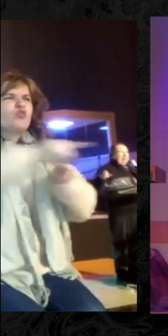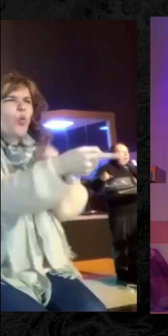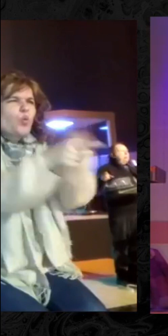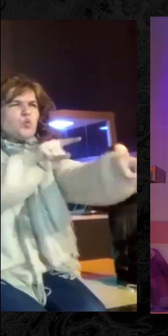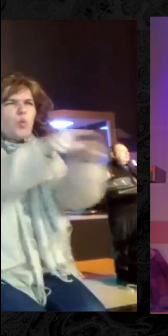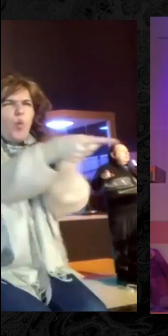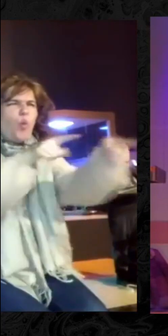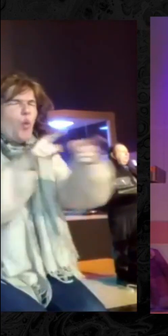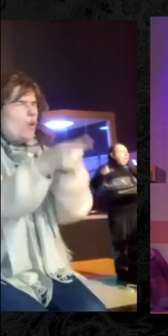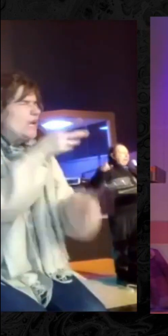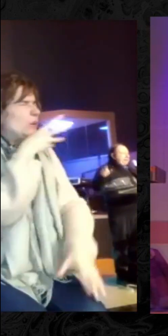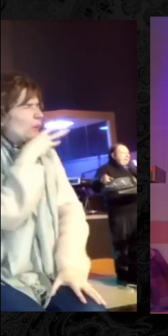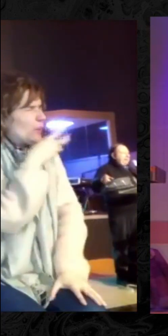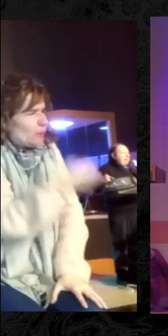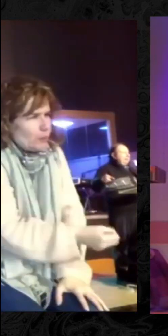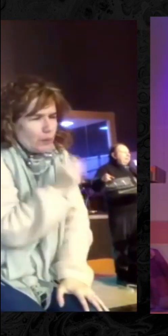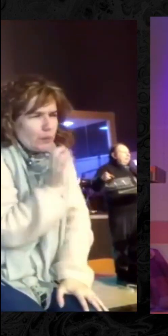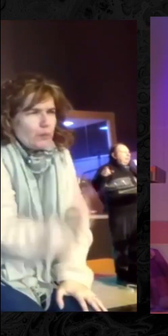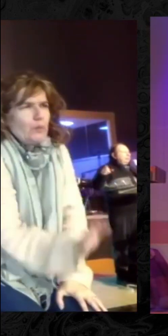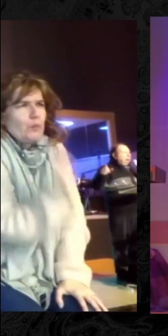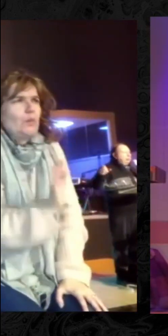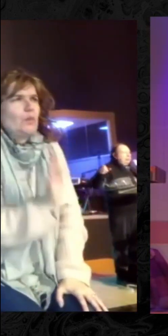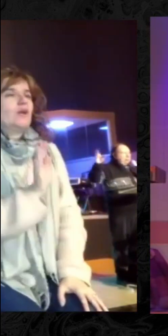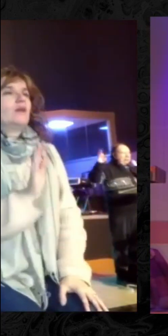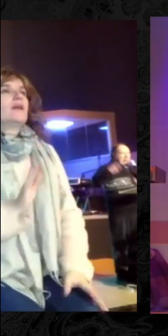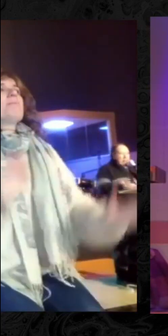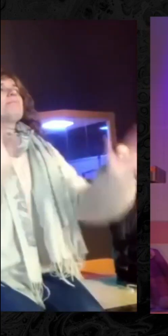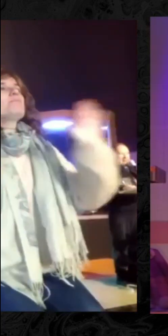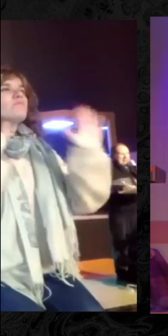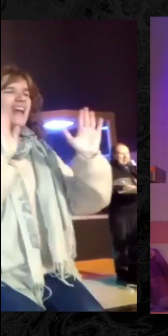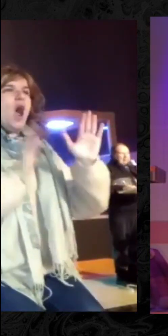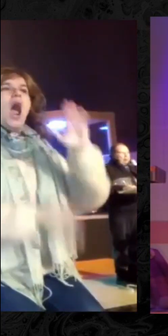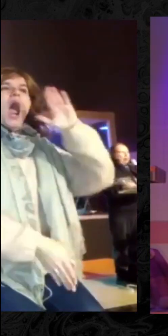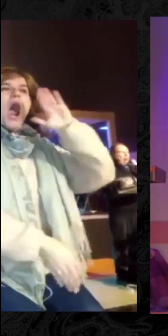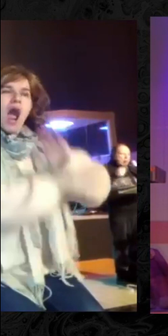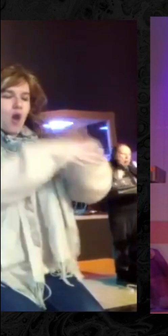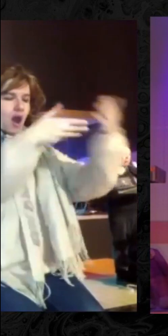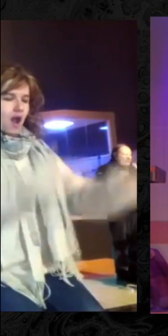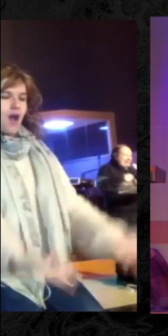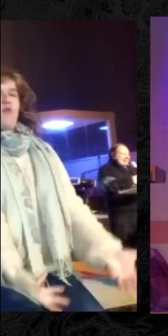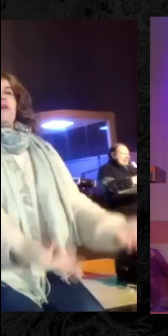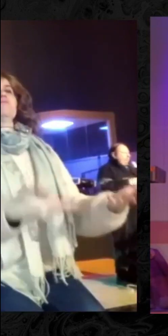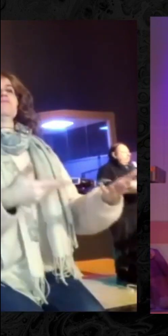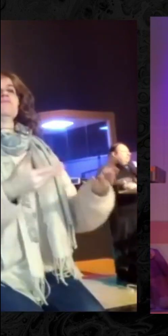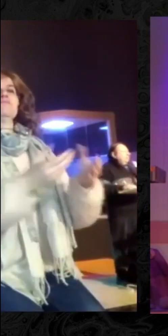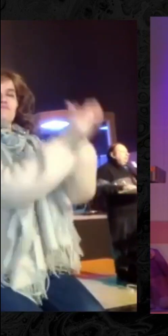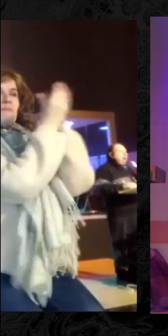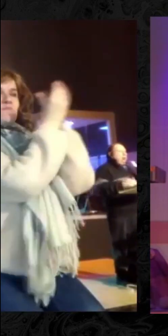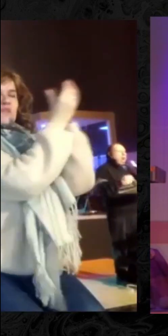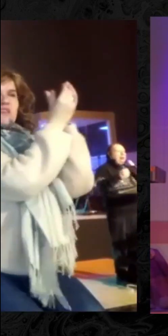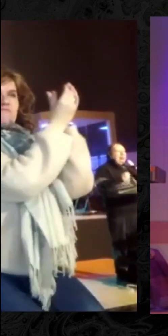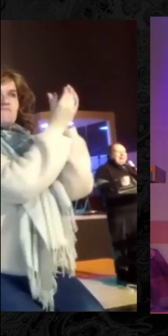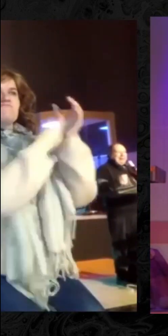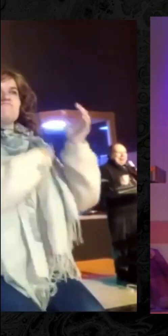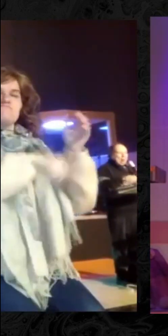fracasado Porque aquella iglesia fue victoriosa en el nombre de Jesús no logró someterla no